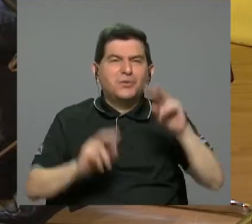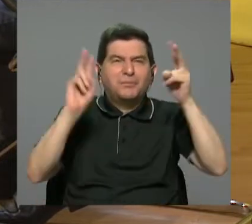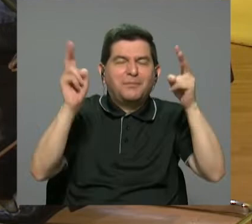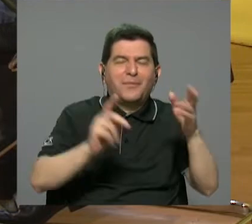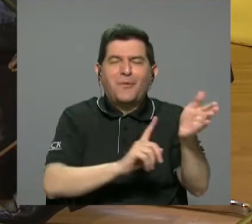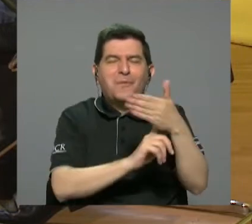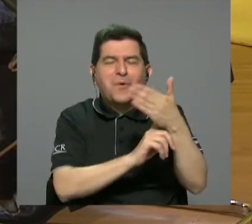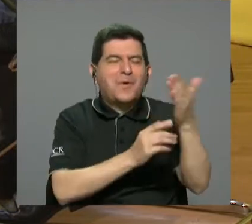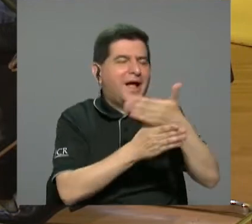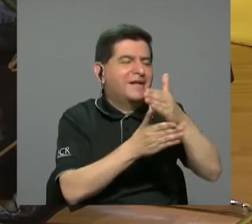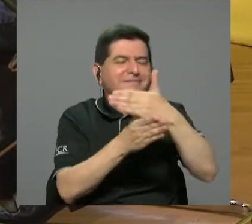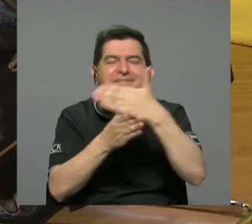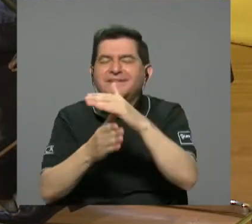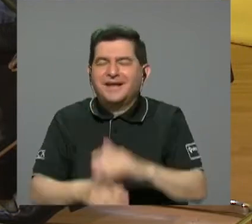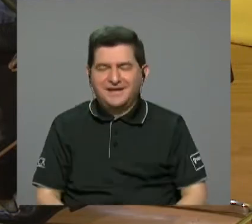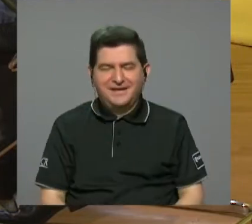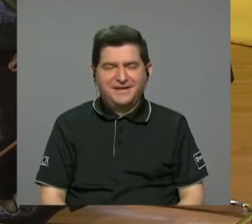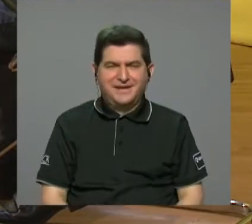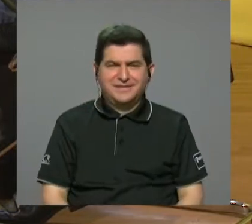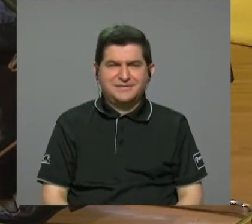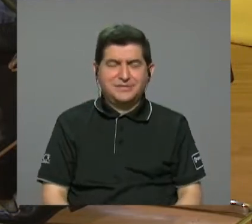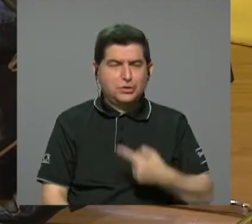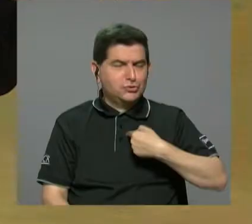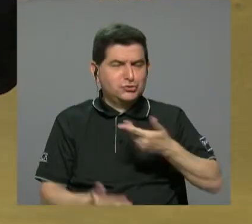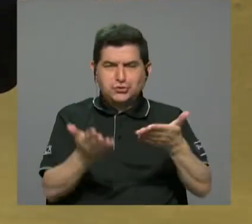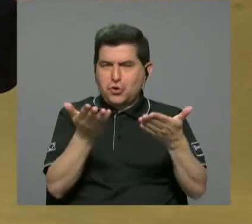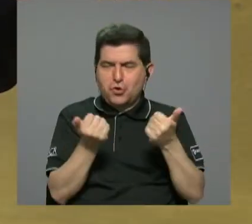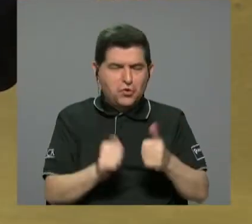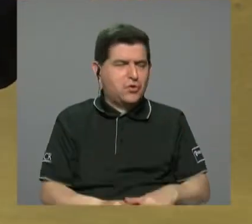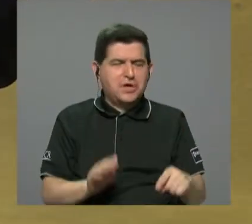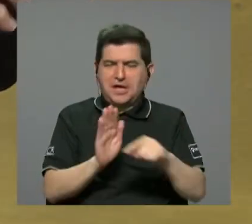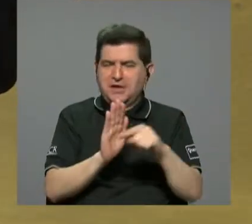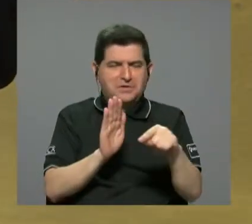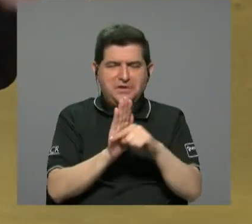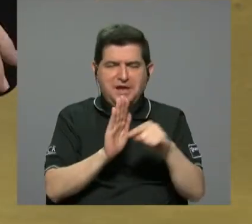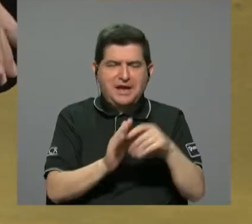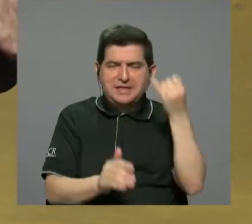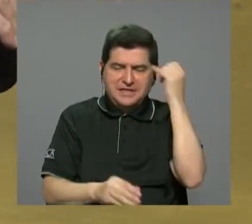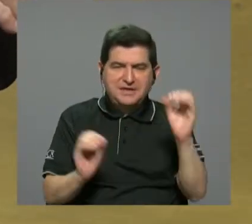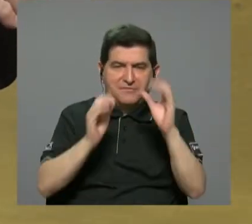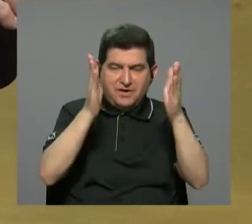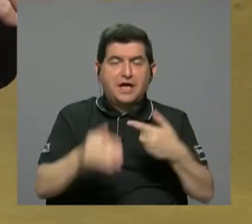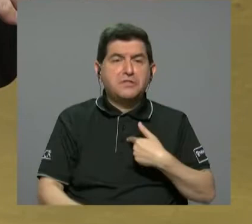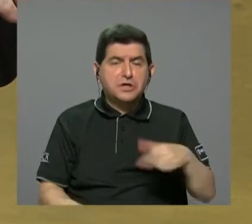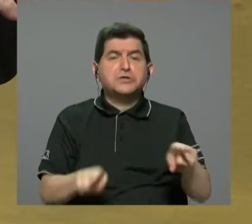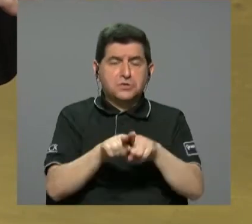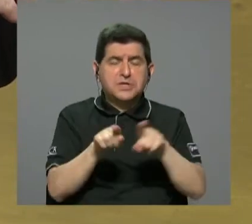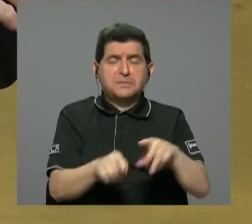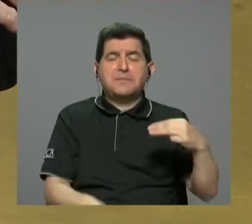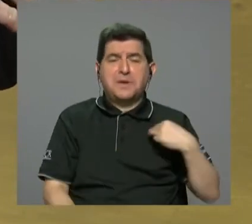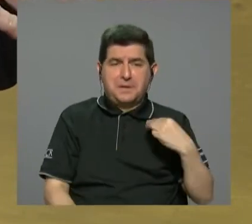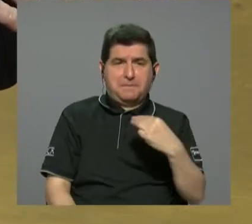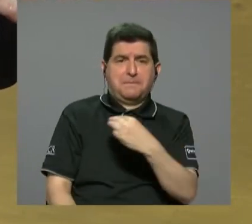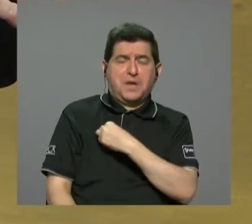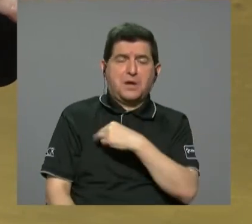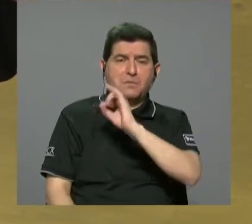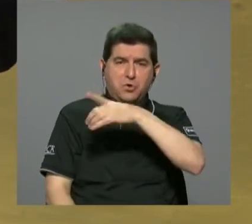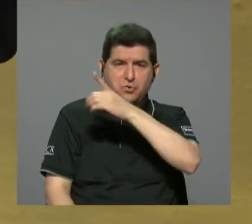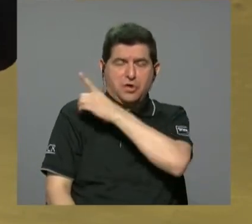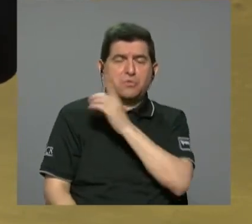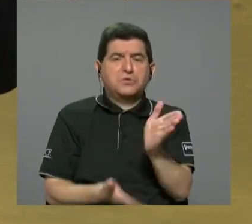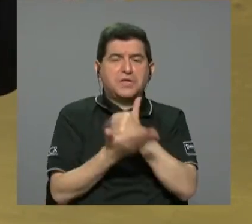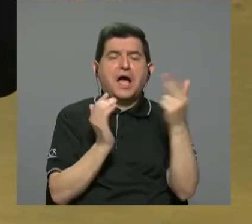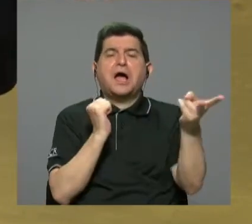con un montón de virtudes, no quiero denigrar a nadie. Yo hasta fui miembro de alguna junta directiva de alguna cosa alguna